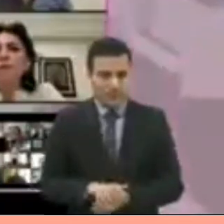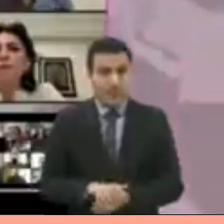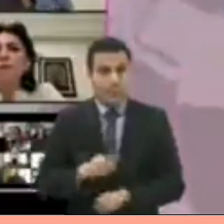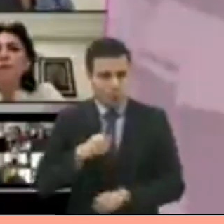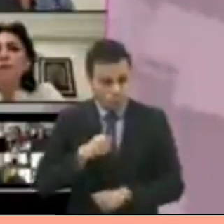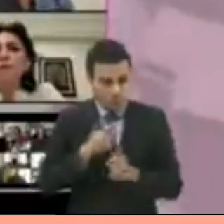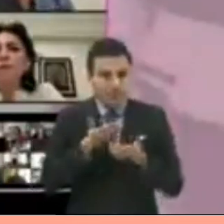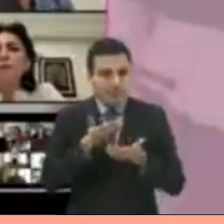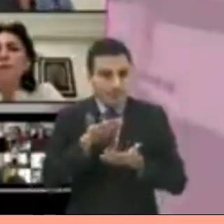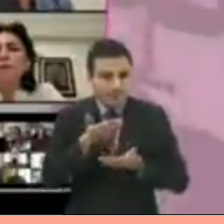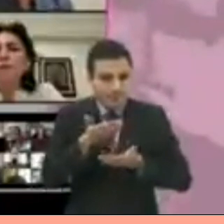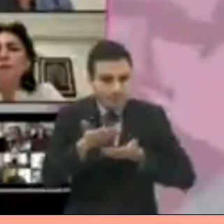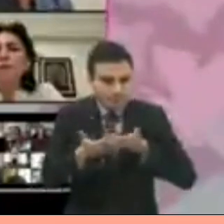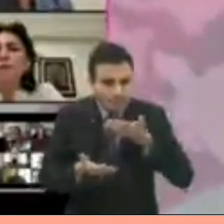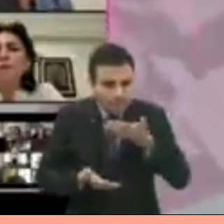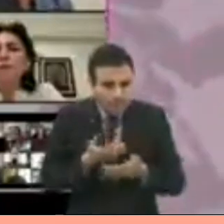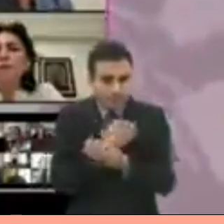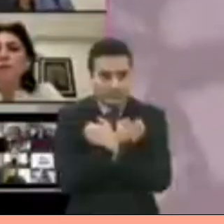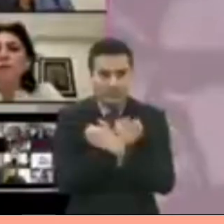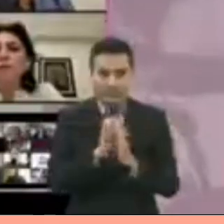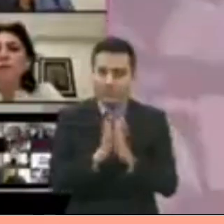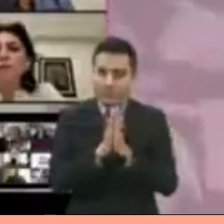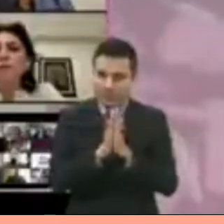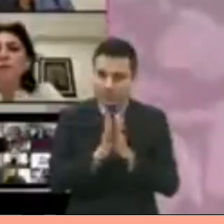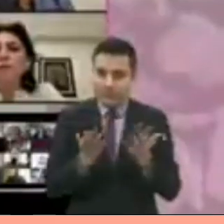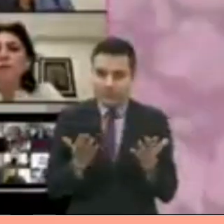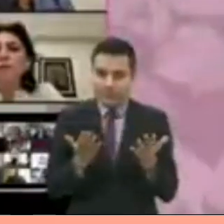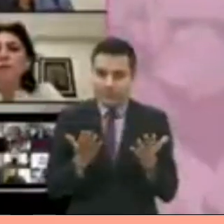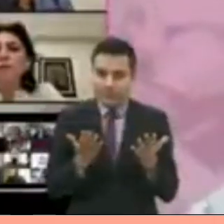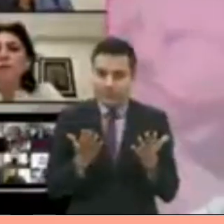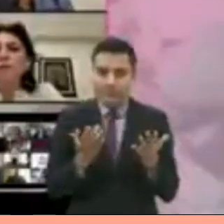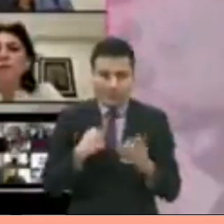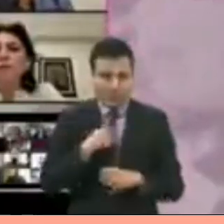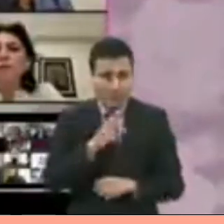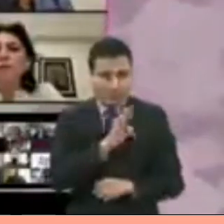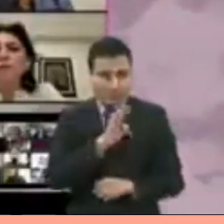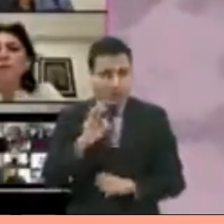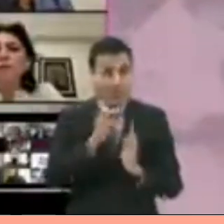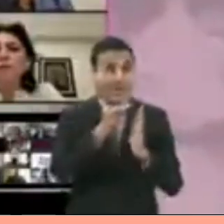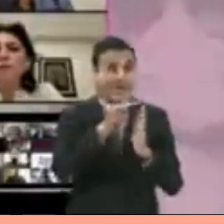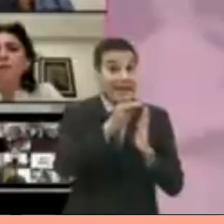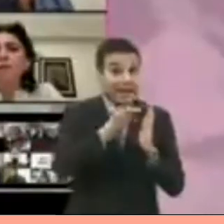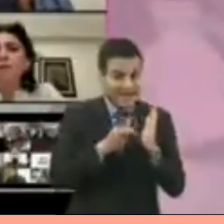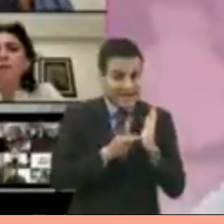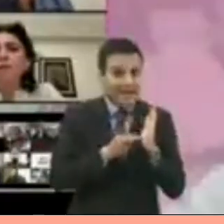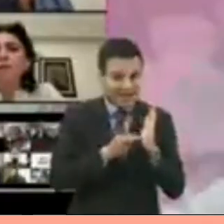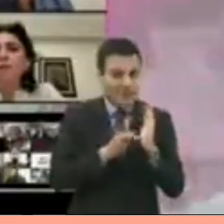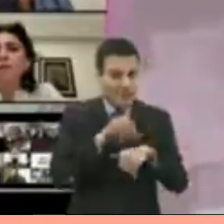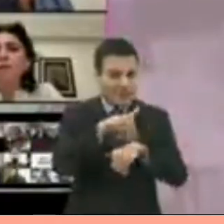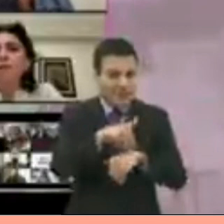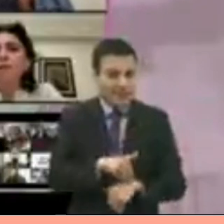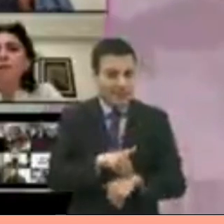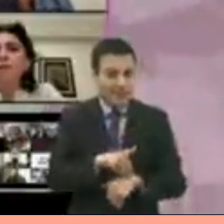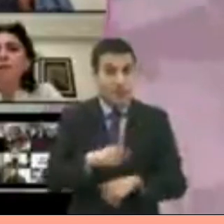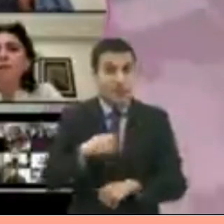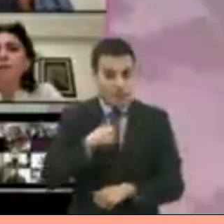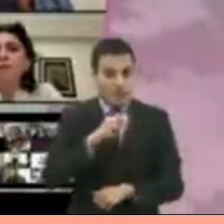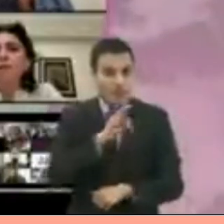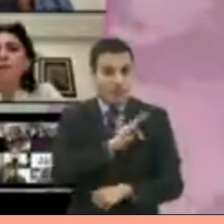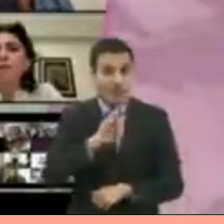cordialidad no me haga ejercer el reglamento y que por primera vez en la historia de esta institución